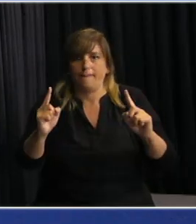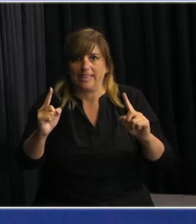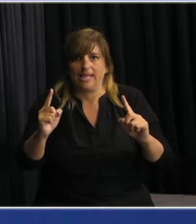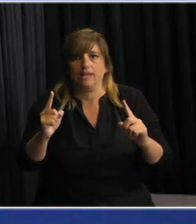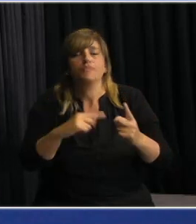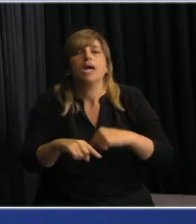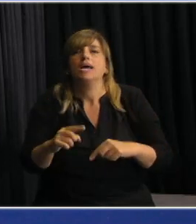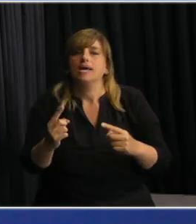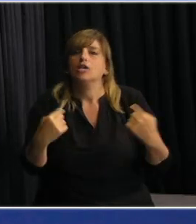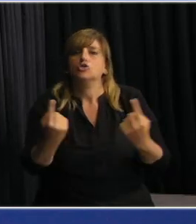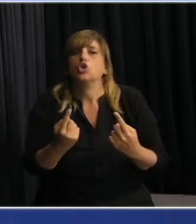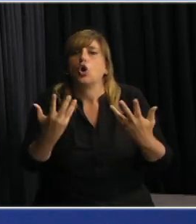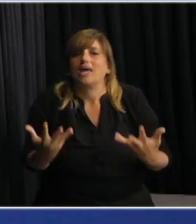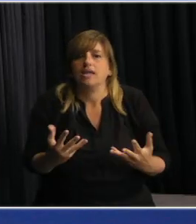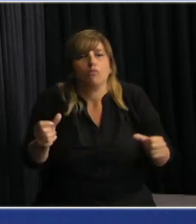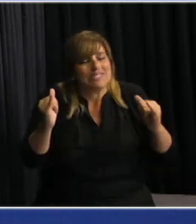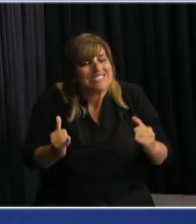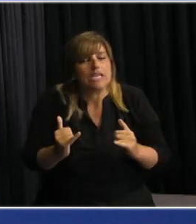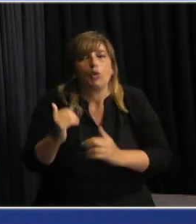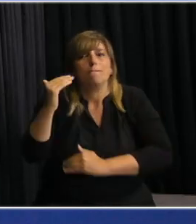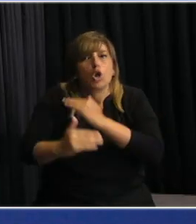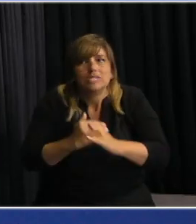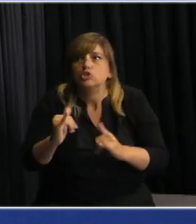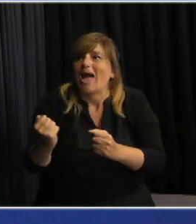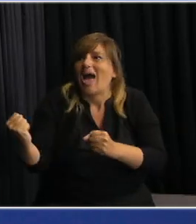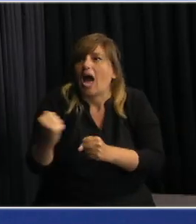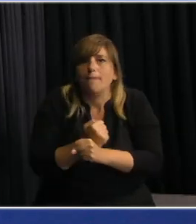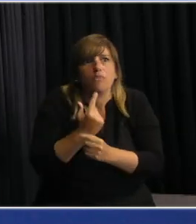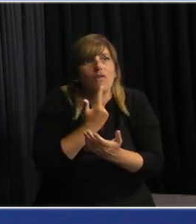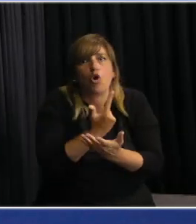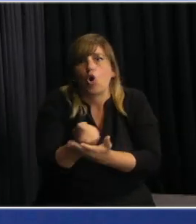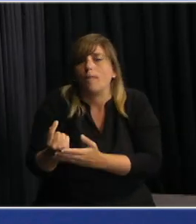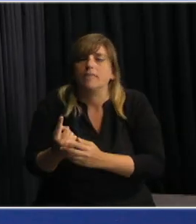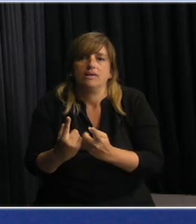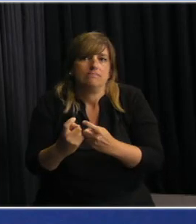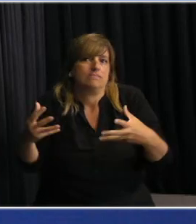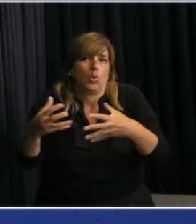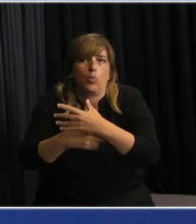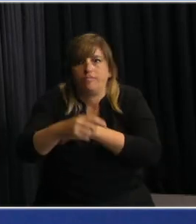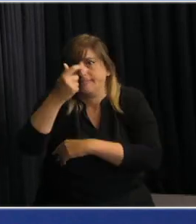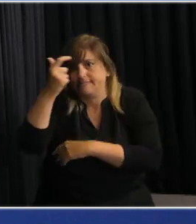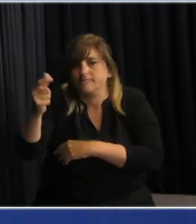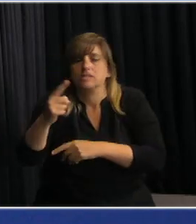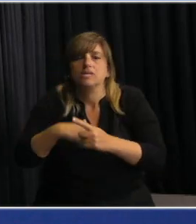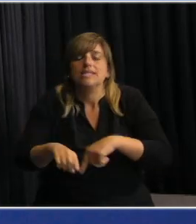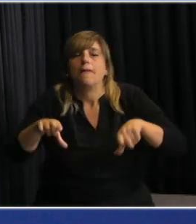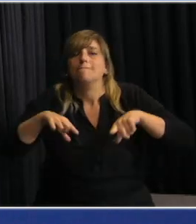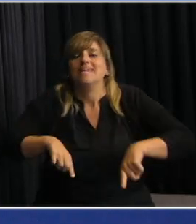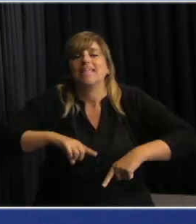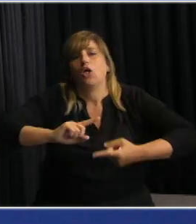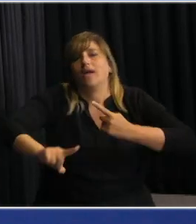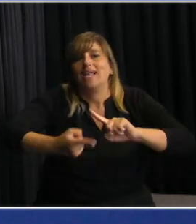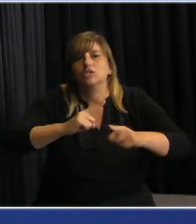íbamos a terminar ningún proceso si no había una aprobación de las mismas. Y el Ministerio de Relaciones